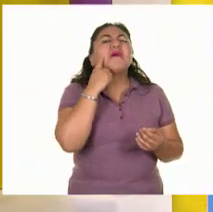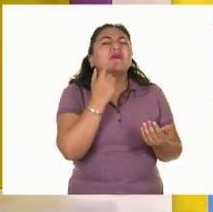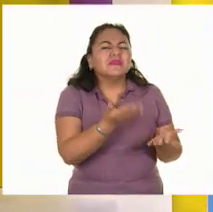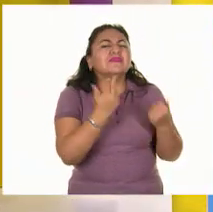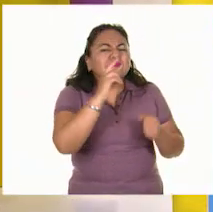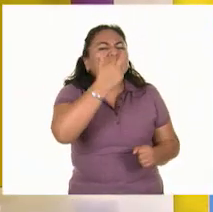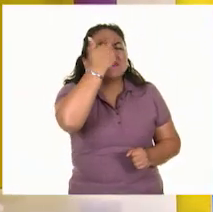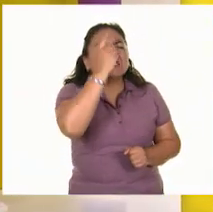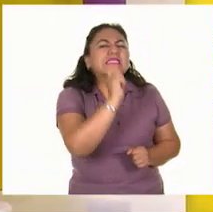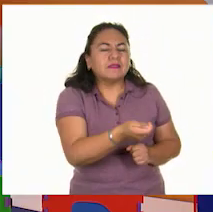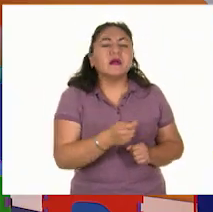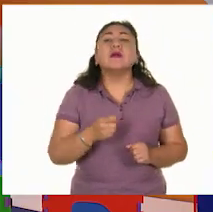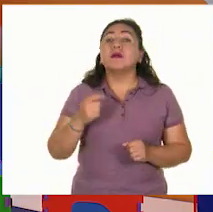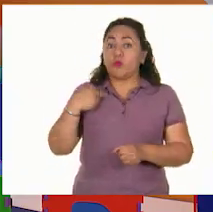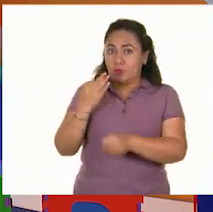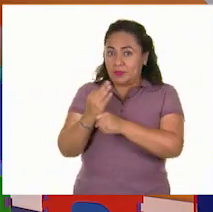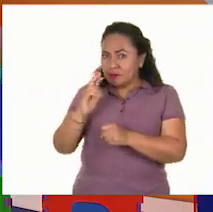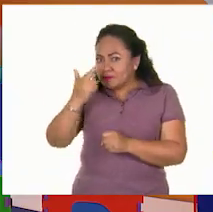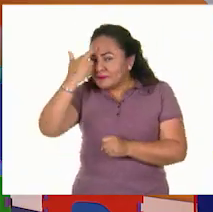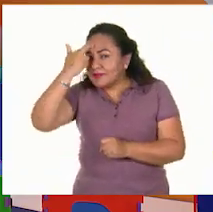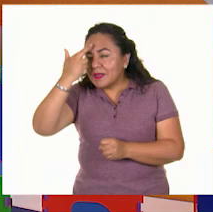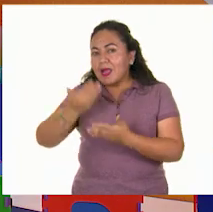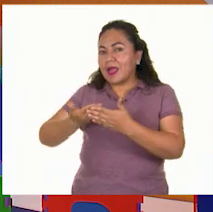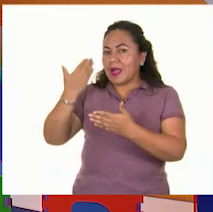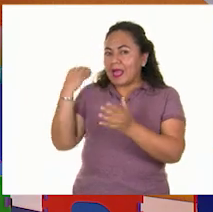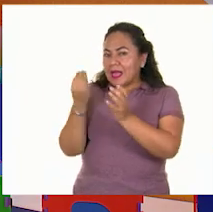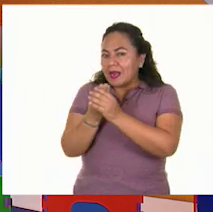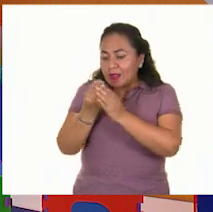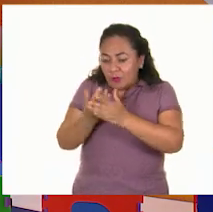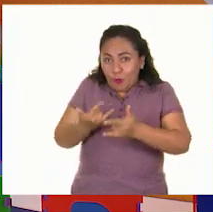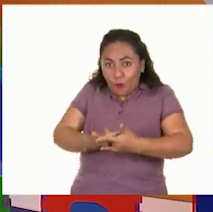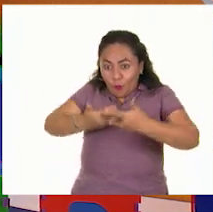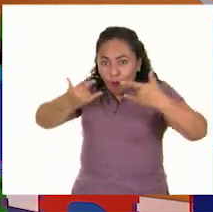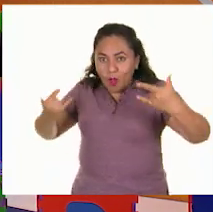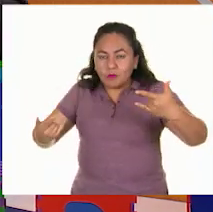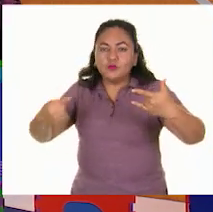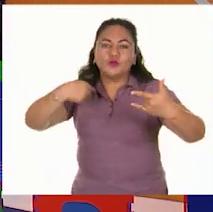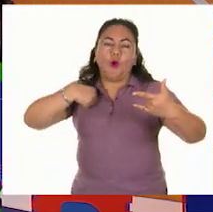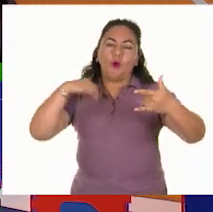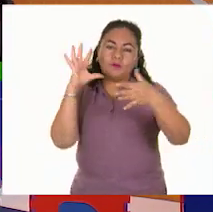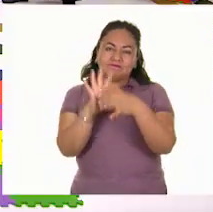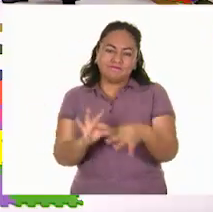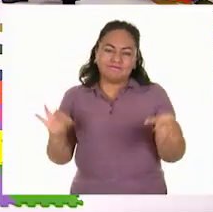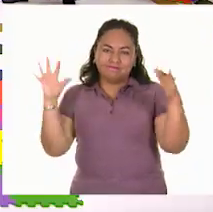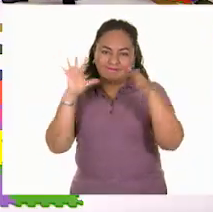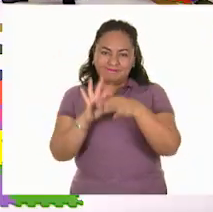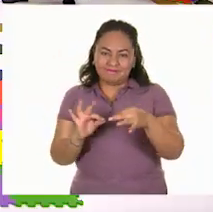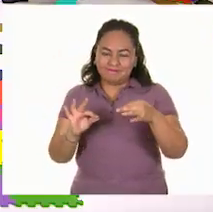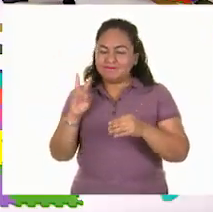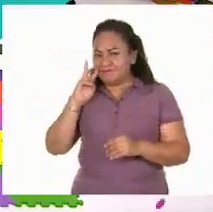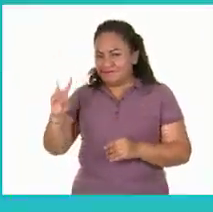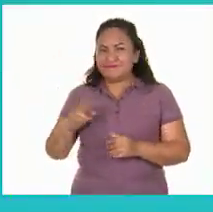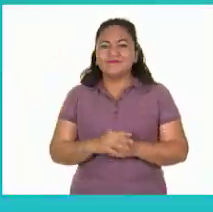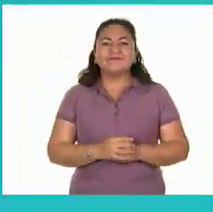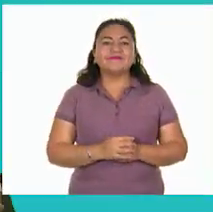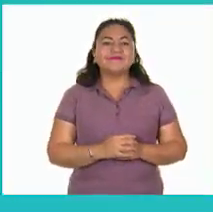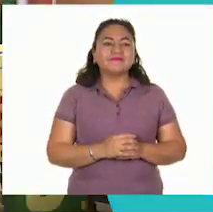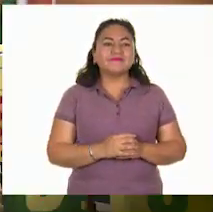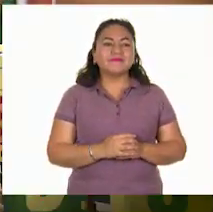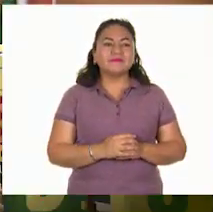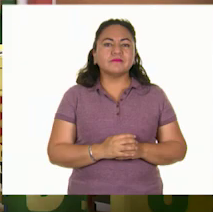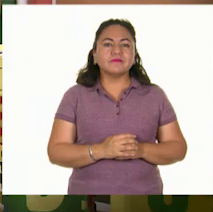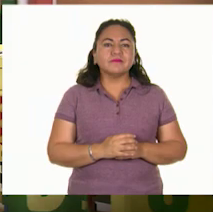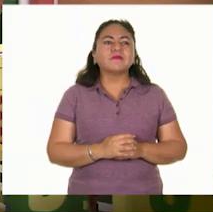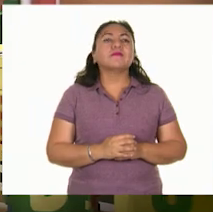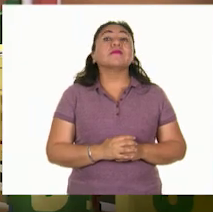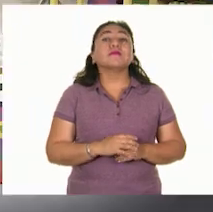vamos a recordar? Vamos a recordar un poquito de la clase Este cuento lo cuento yo. Vamos a oírla. Perfecto. Sí,